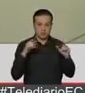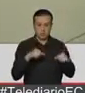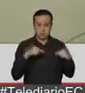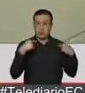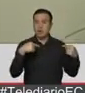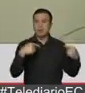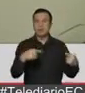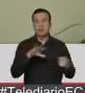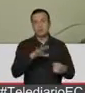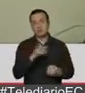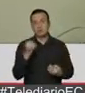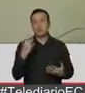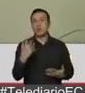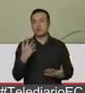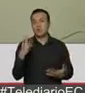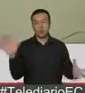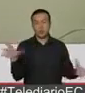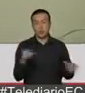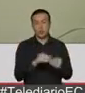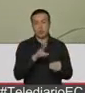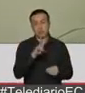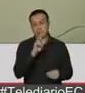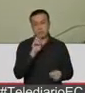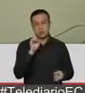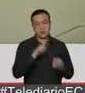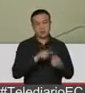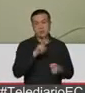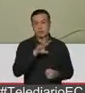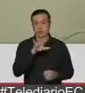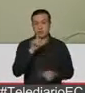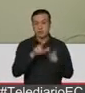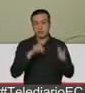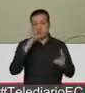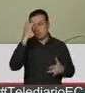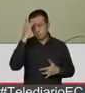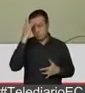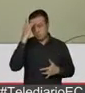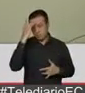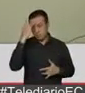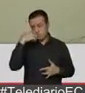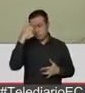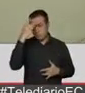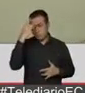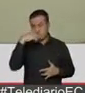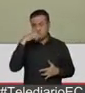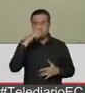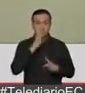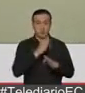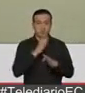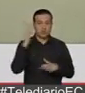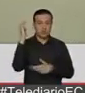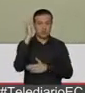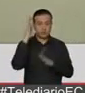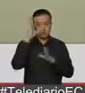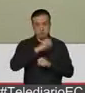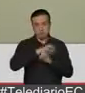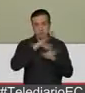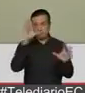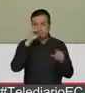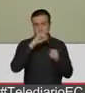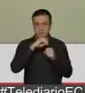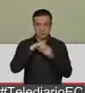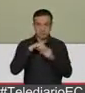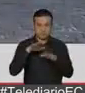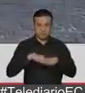atendemos a aproximadamente un total de 20 a 25 o sintomáticos respiratorios en los turnos de emergencias de 24 horas que se ven en